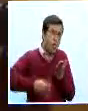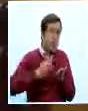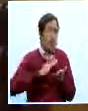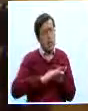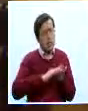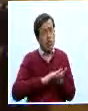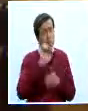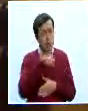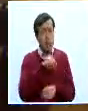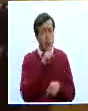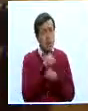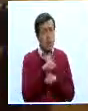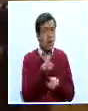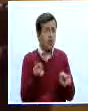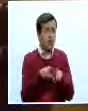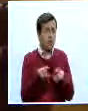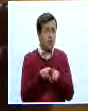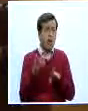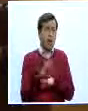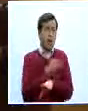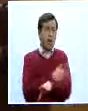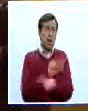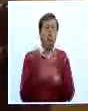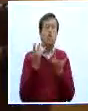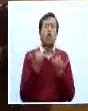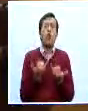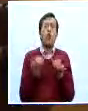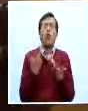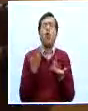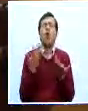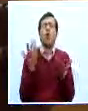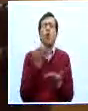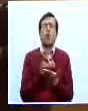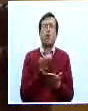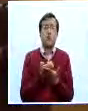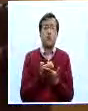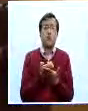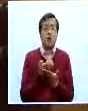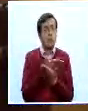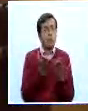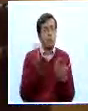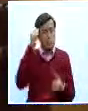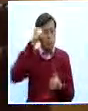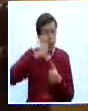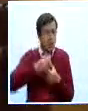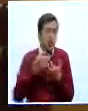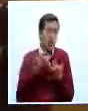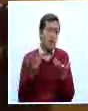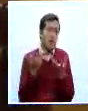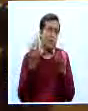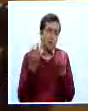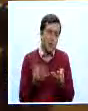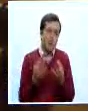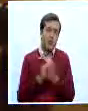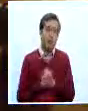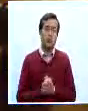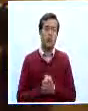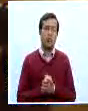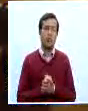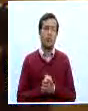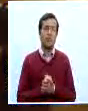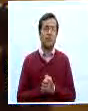de deuda Nosotros hemos revisado además también el contexto actual económico que estamos nosotros en este momento que obviamente es una una